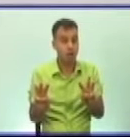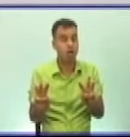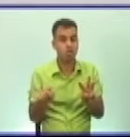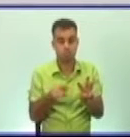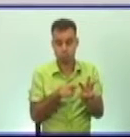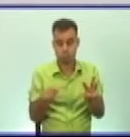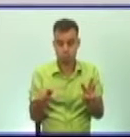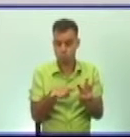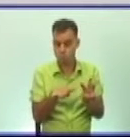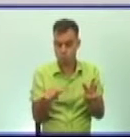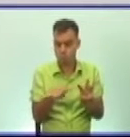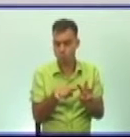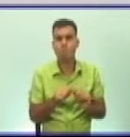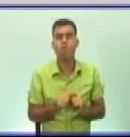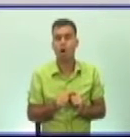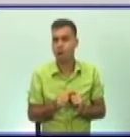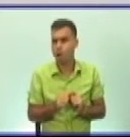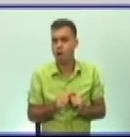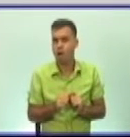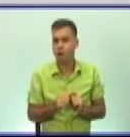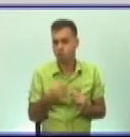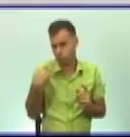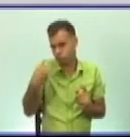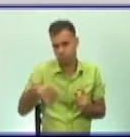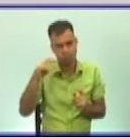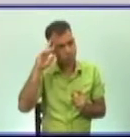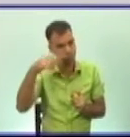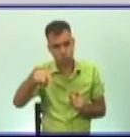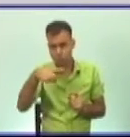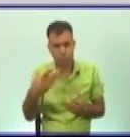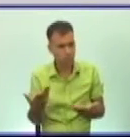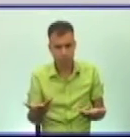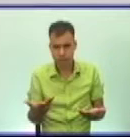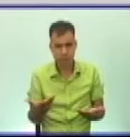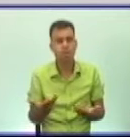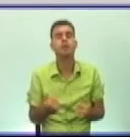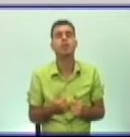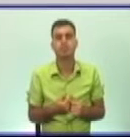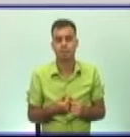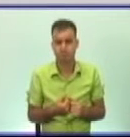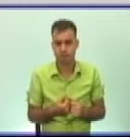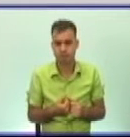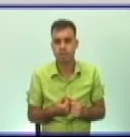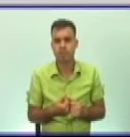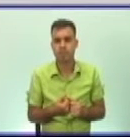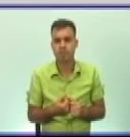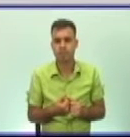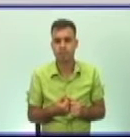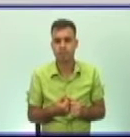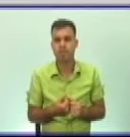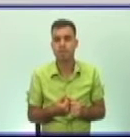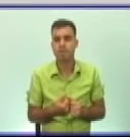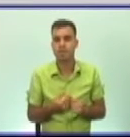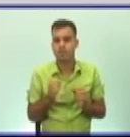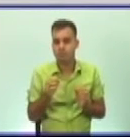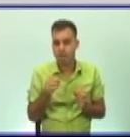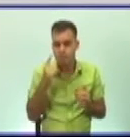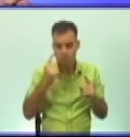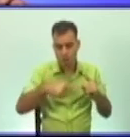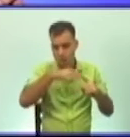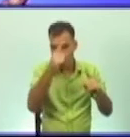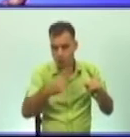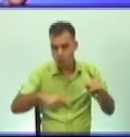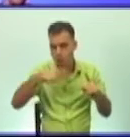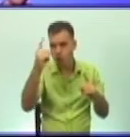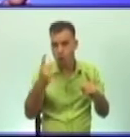podemos también, y aprovecho para recordar a usted, que nosotros estamos refiriéndonos a la frecuencia de las oscilaciones forzadas, pero